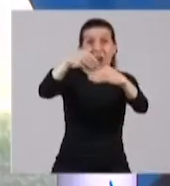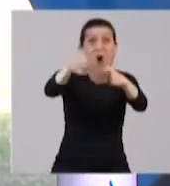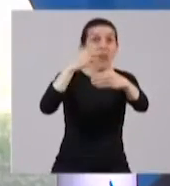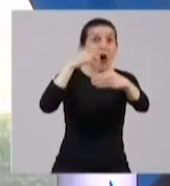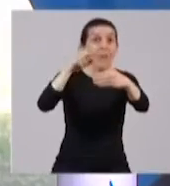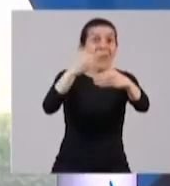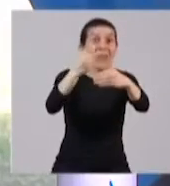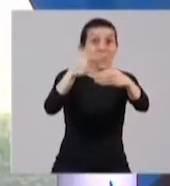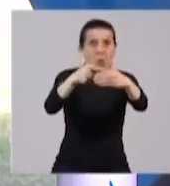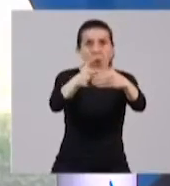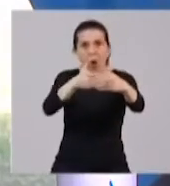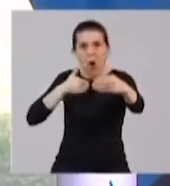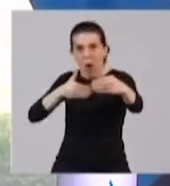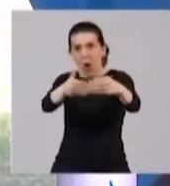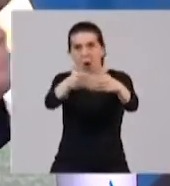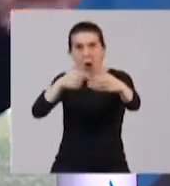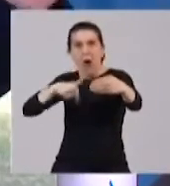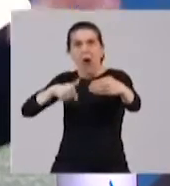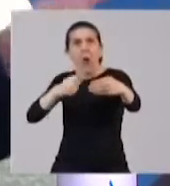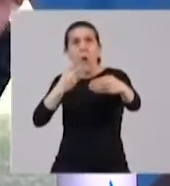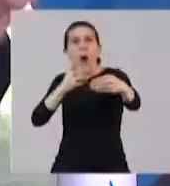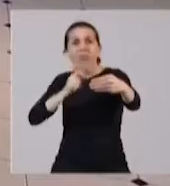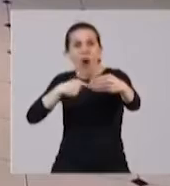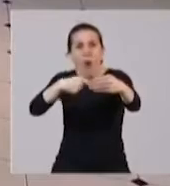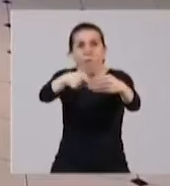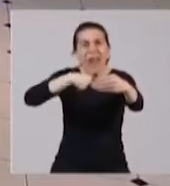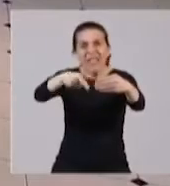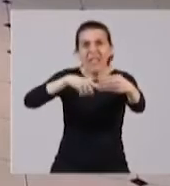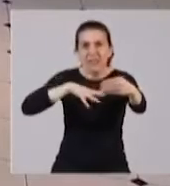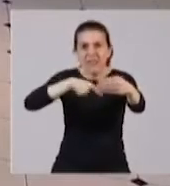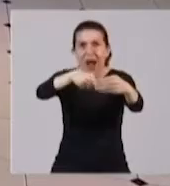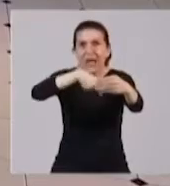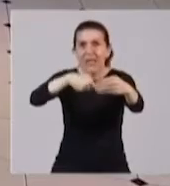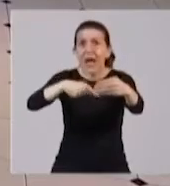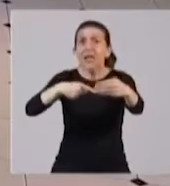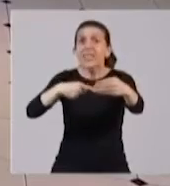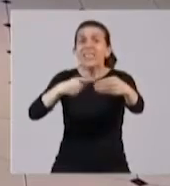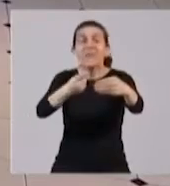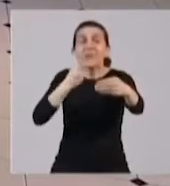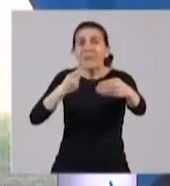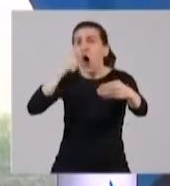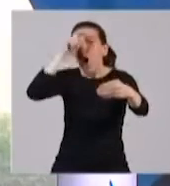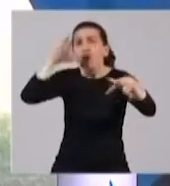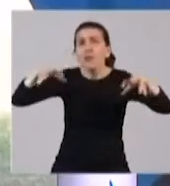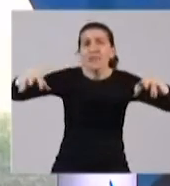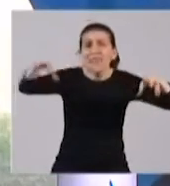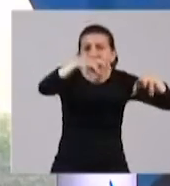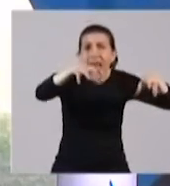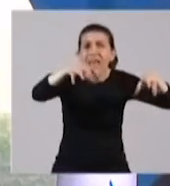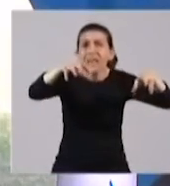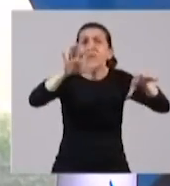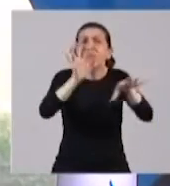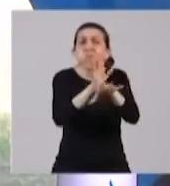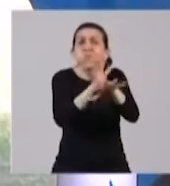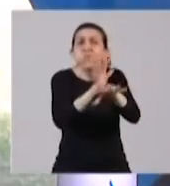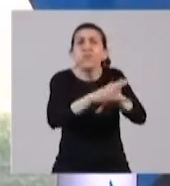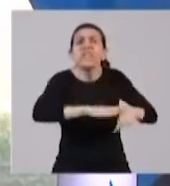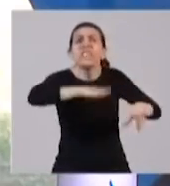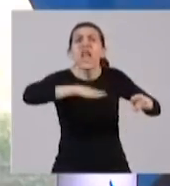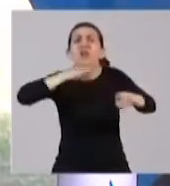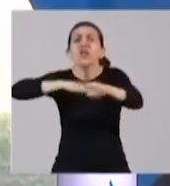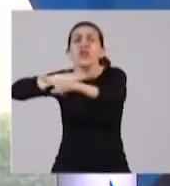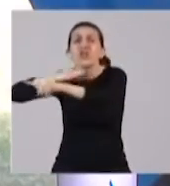Y lo que necesitamos es que el sistema no se sature para que podamos cumplir como cumplimos. Y que si